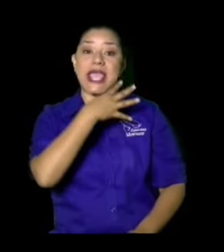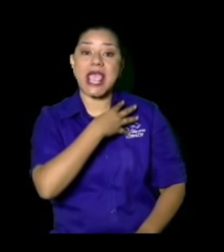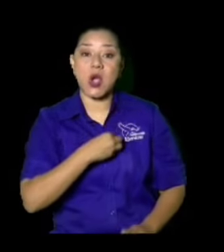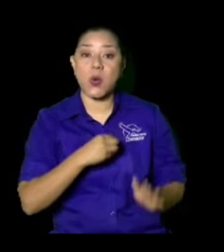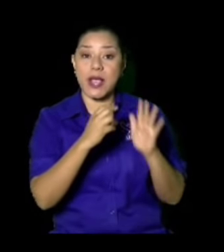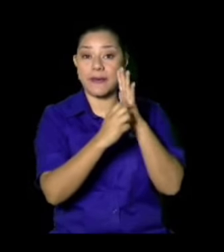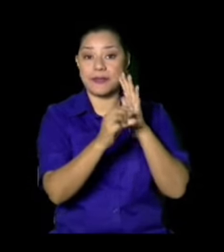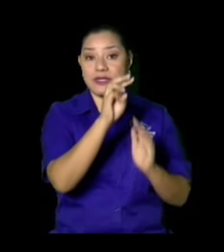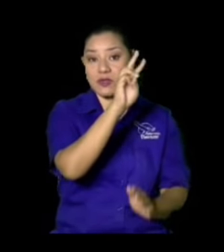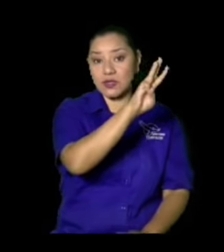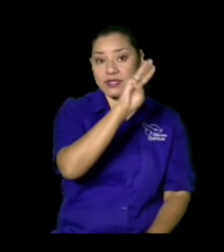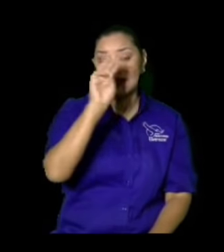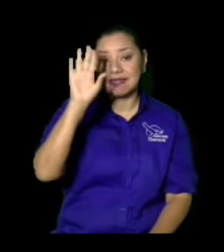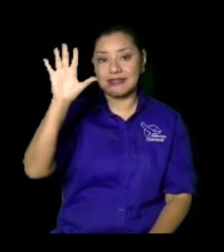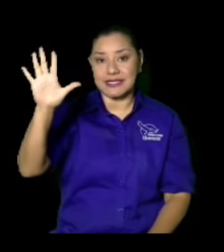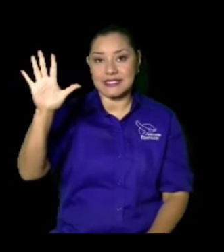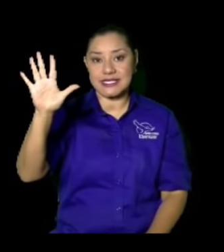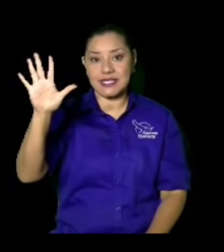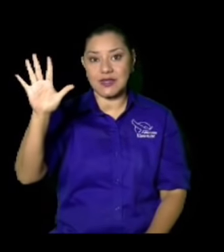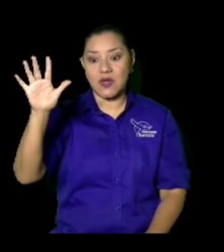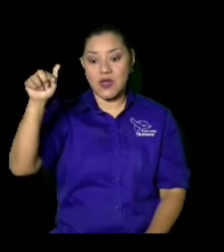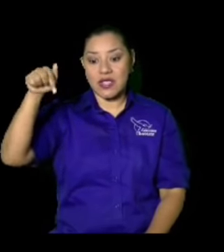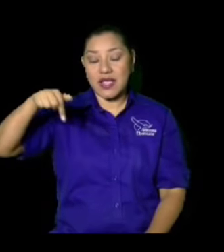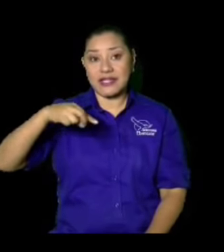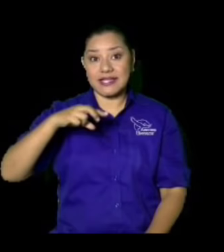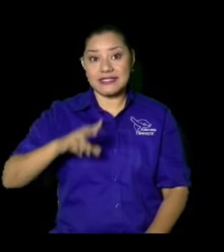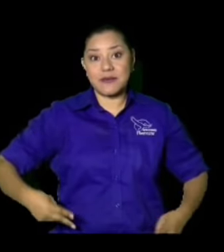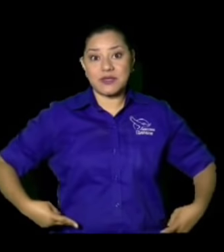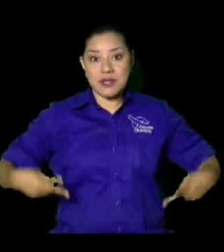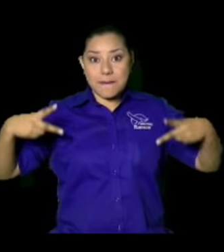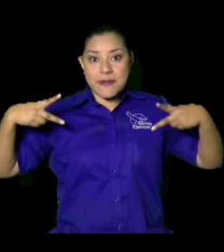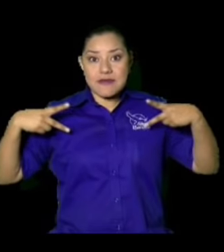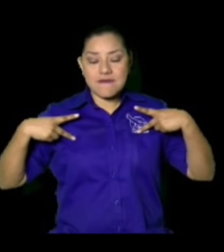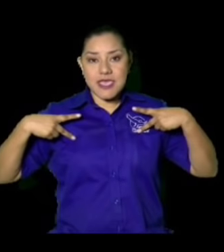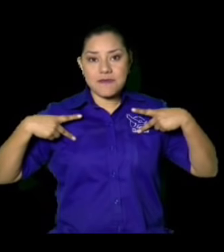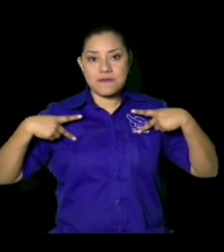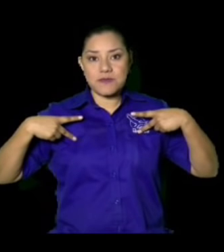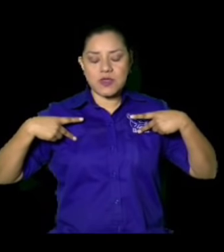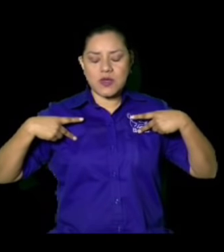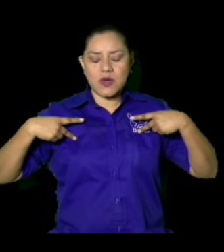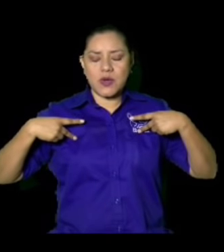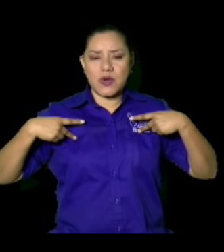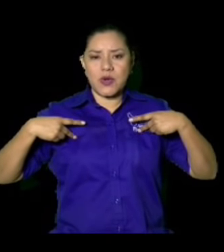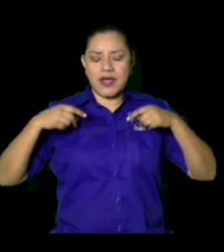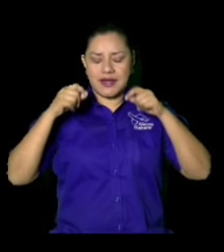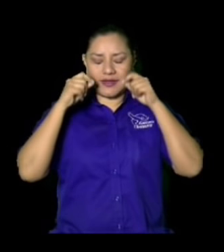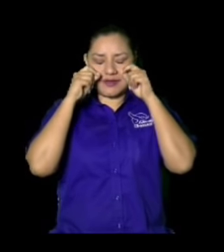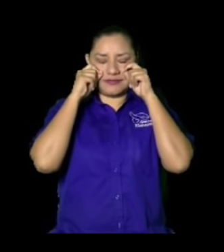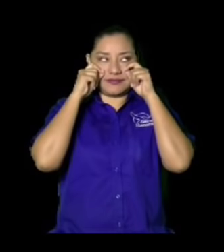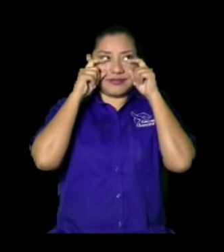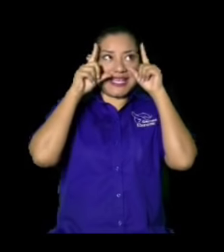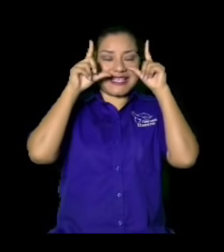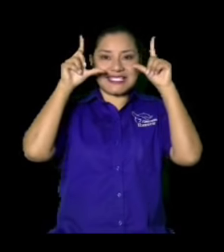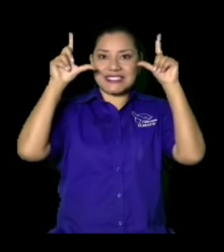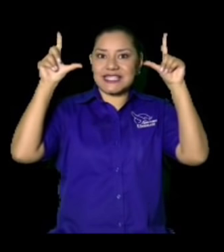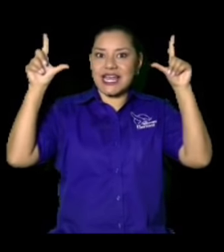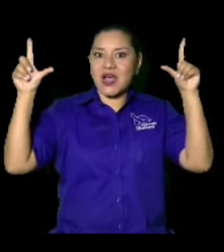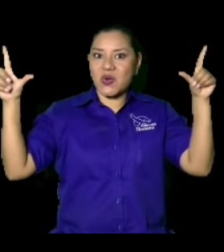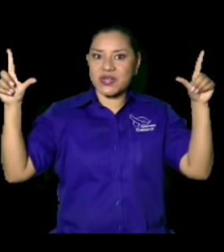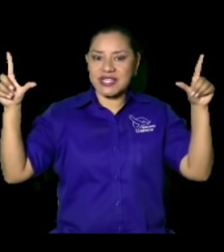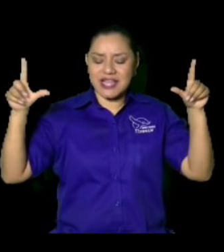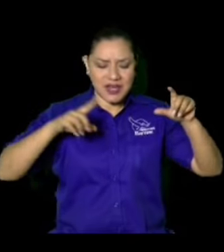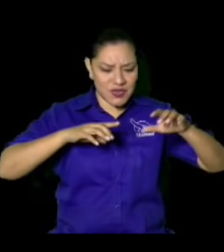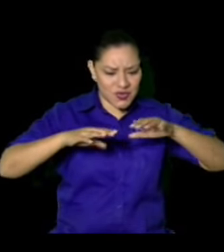que este es un verdadero avivamiento, hermano amado, y que yo veo aquí, hermano, mire, veo algo extraordinario de la proclama